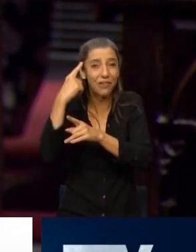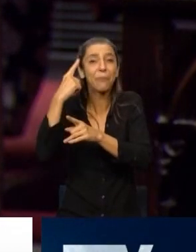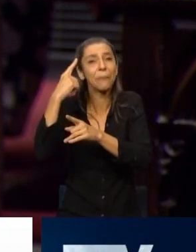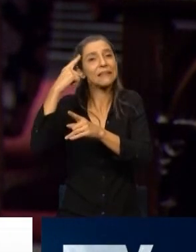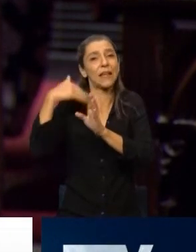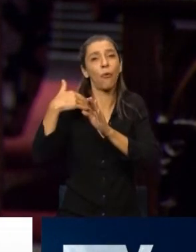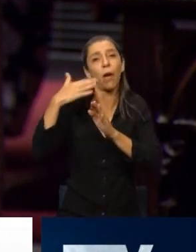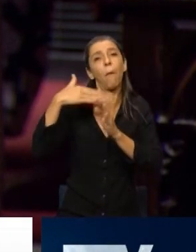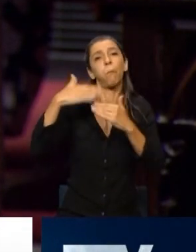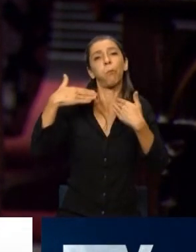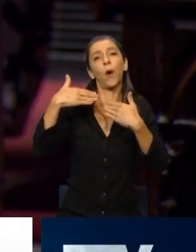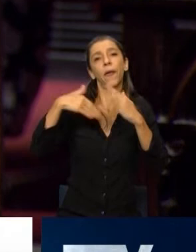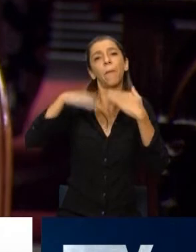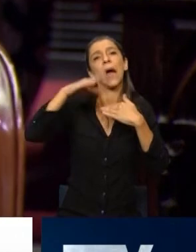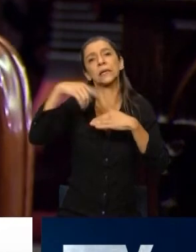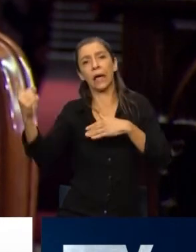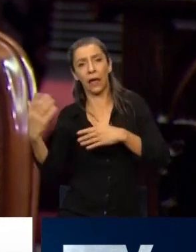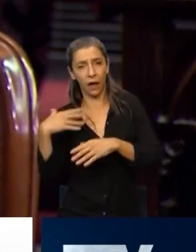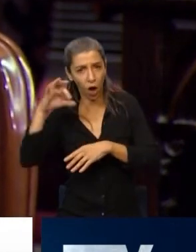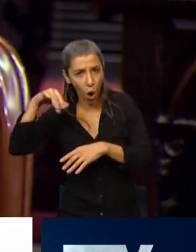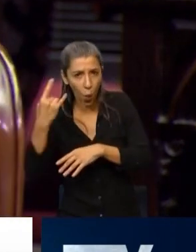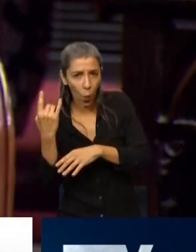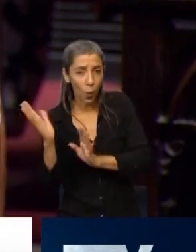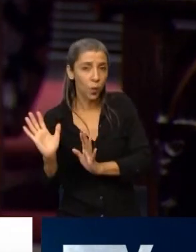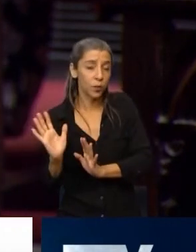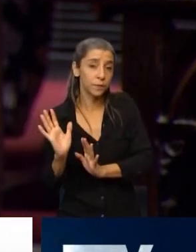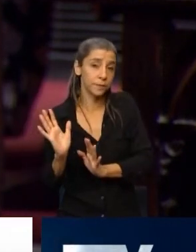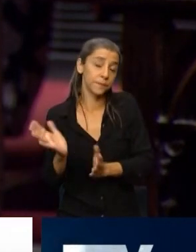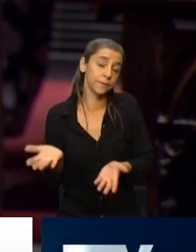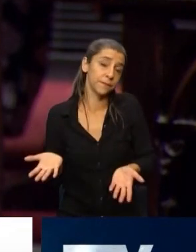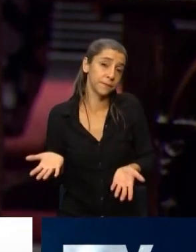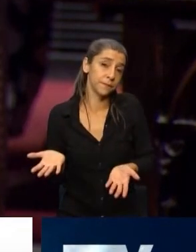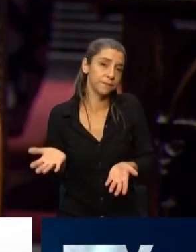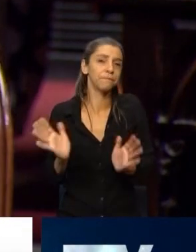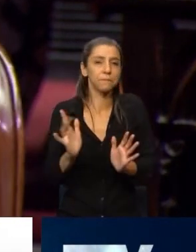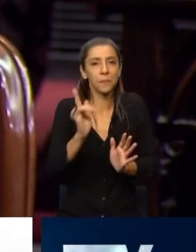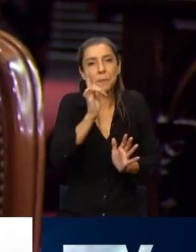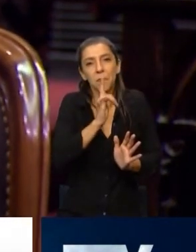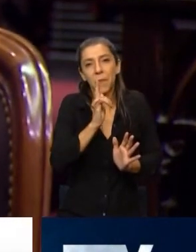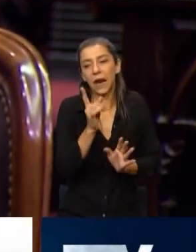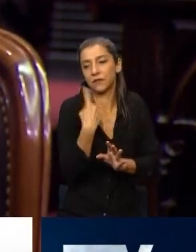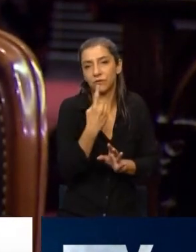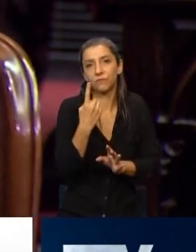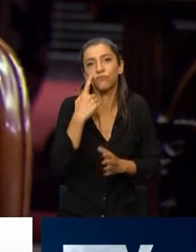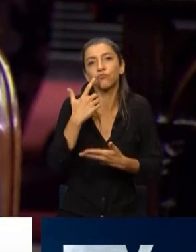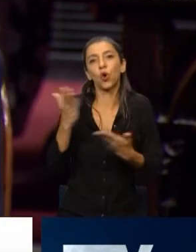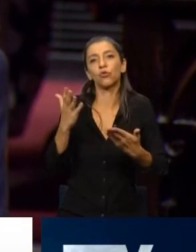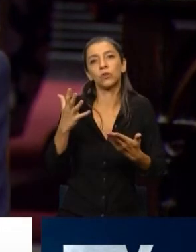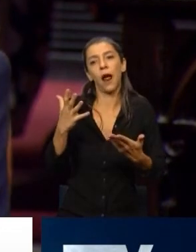relevante geopolíticamente y no es un momento para andar timbeando nuestra credibilidad y nuestro lugar en el mundo.